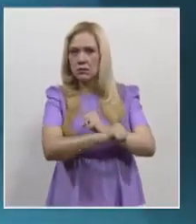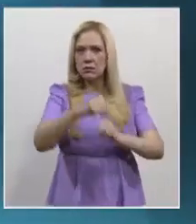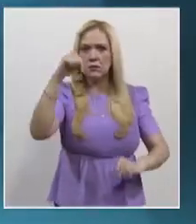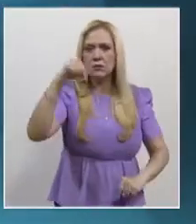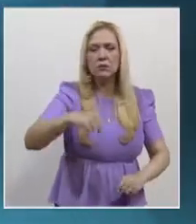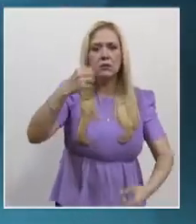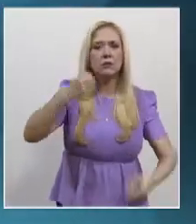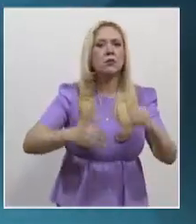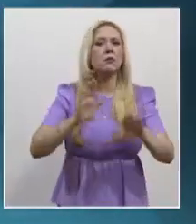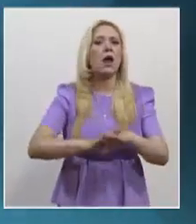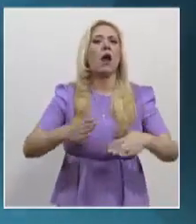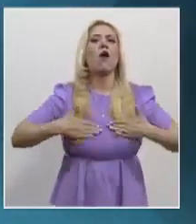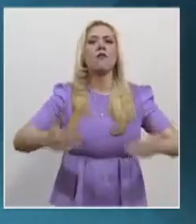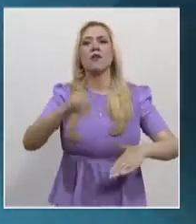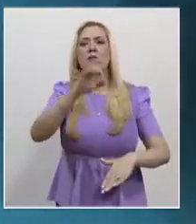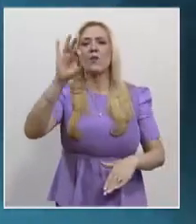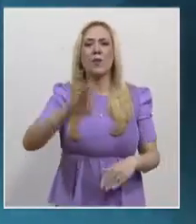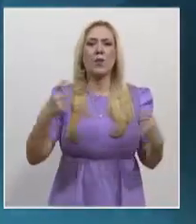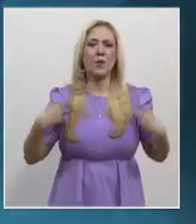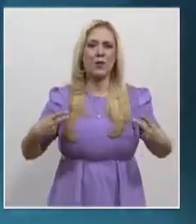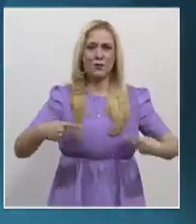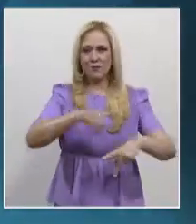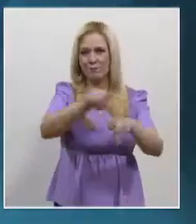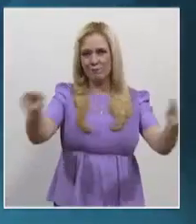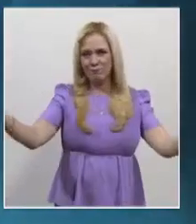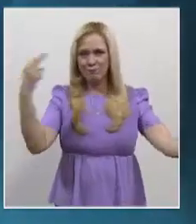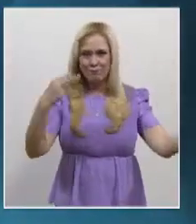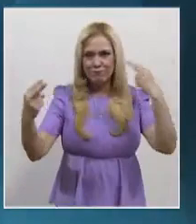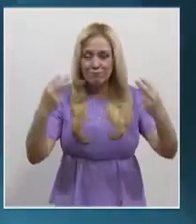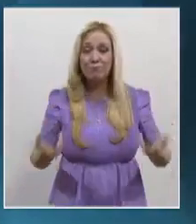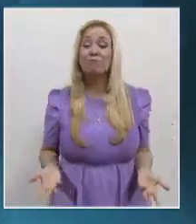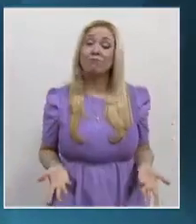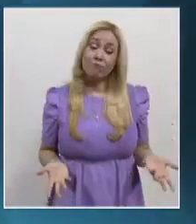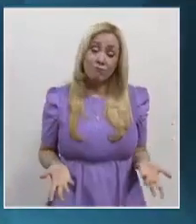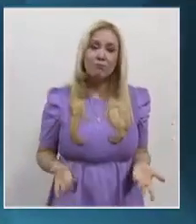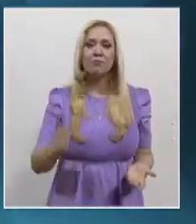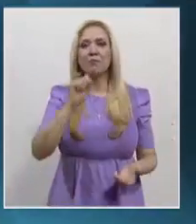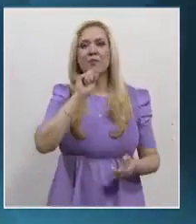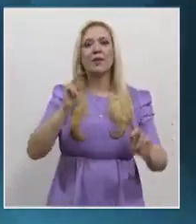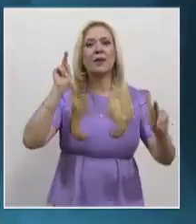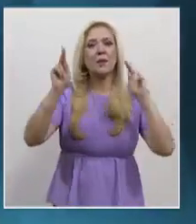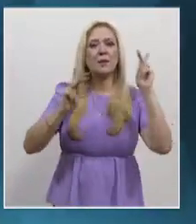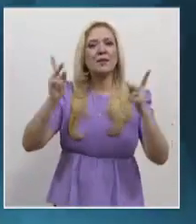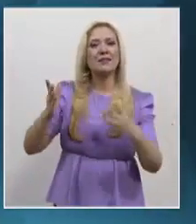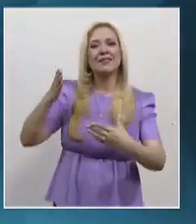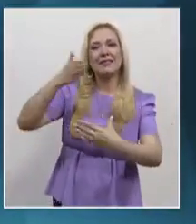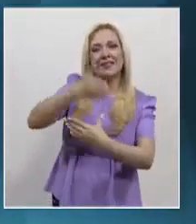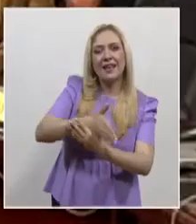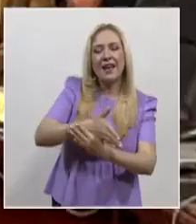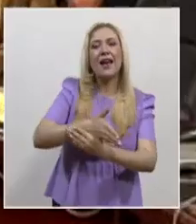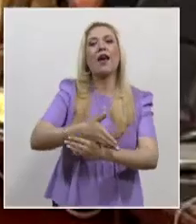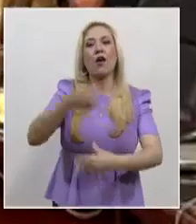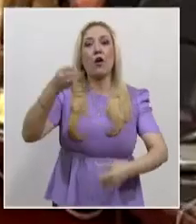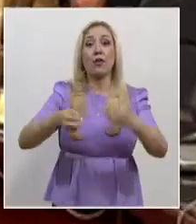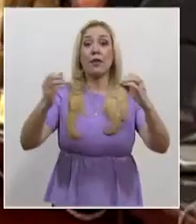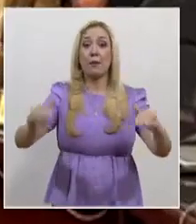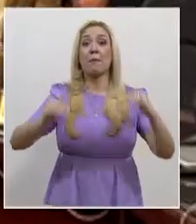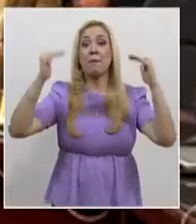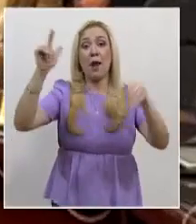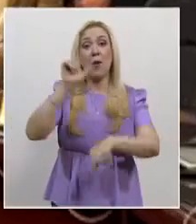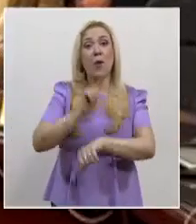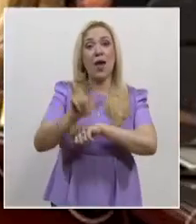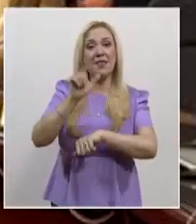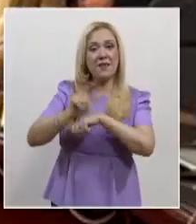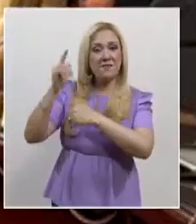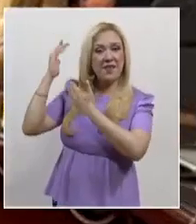generar confianza en la sociedad. Asimismo, realizaron una visita de cortesía a la Corte Suprema de